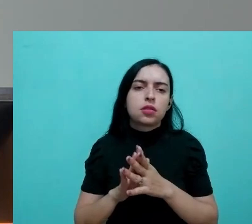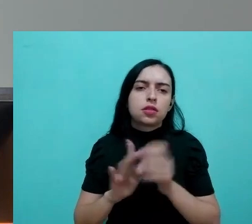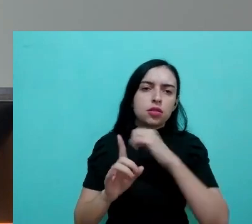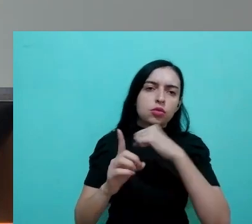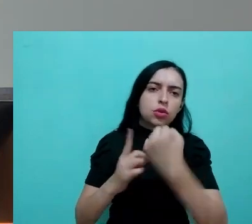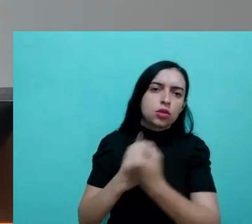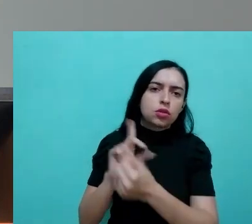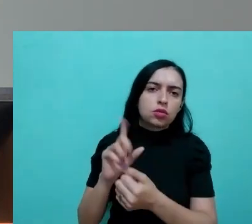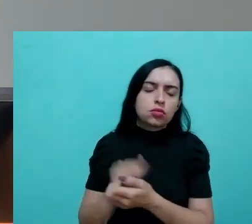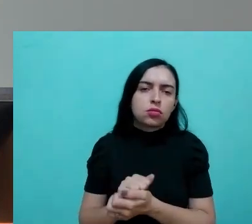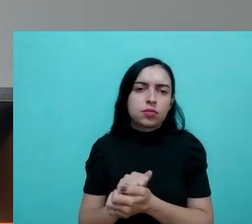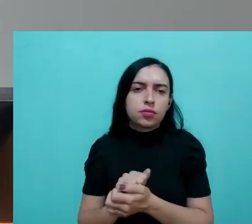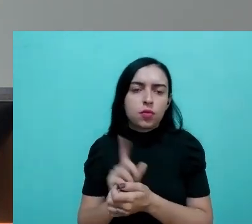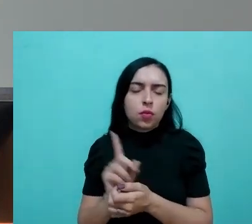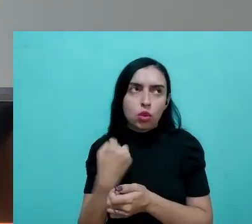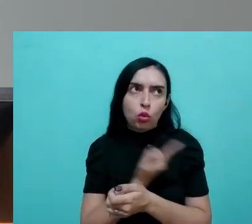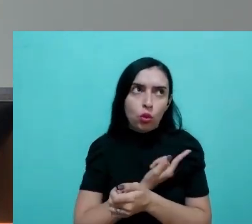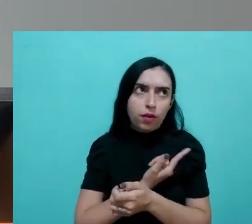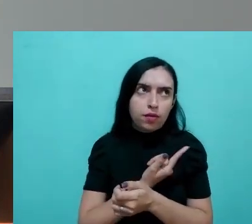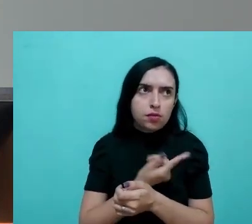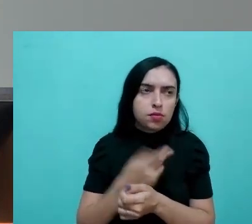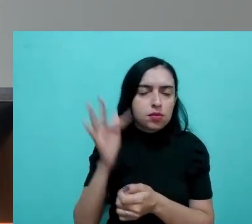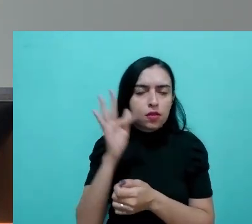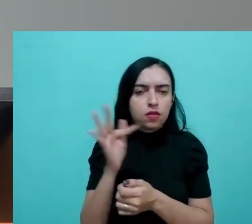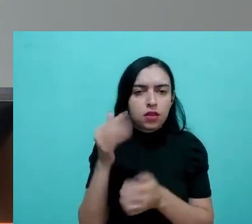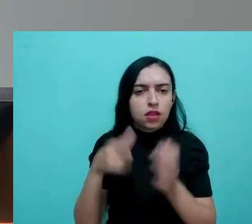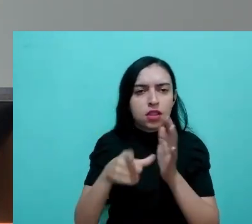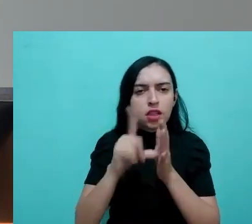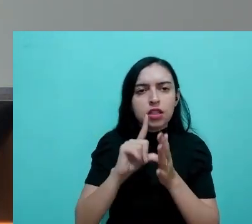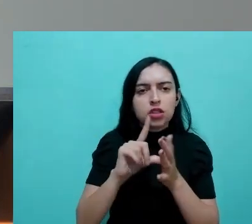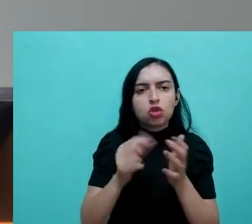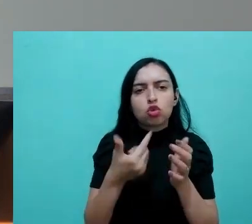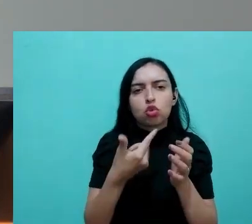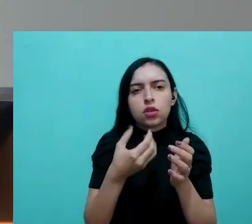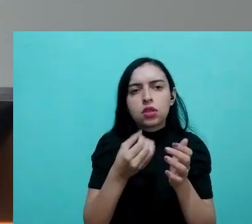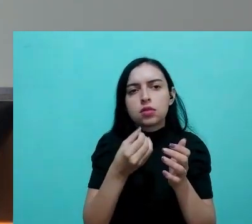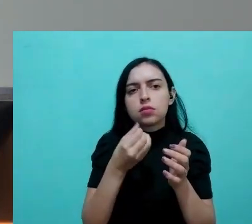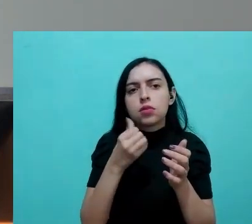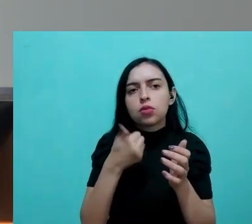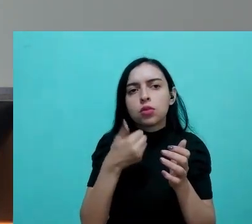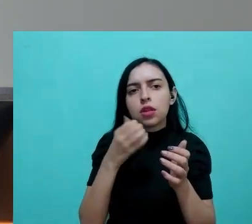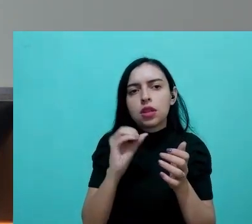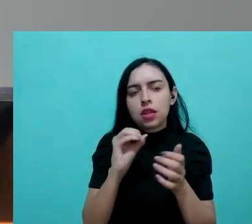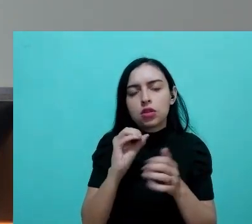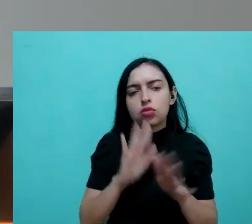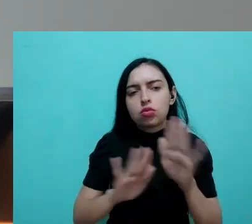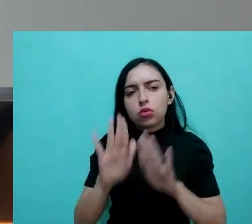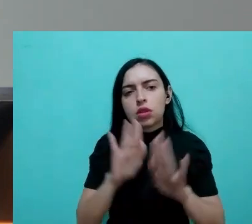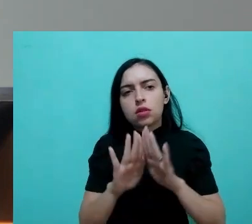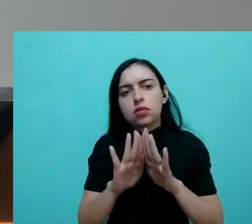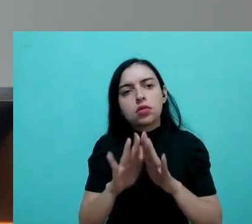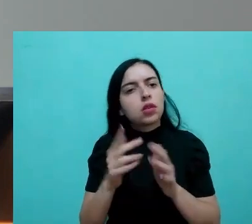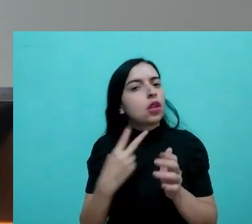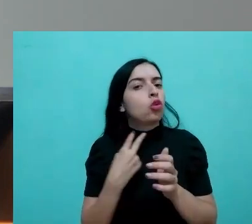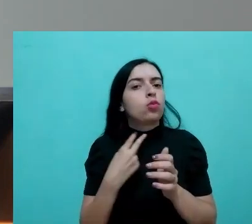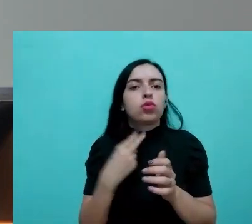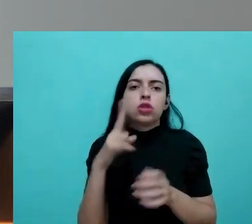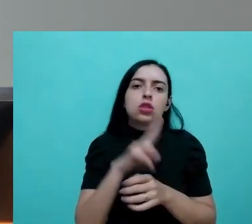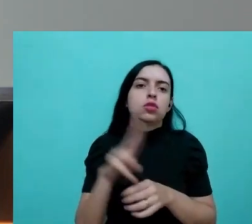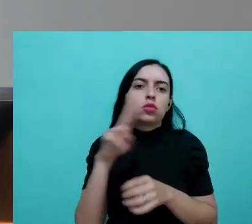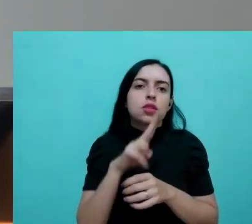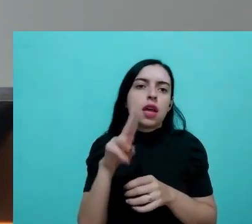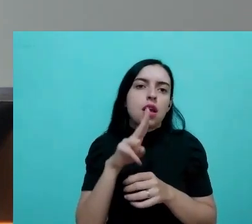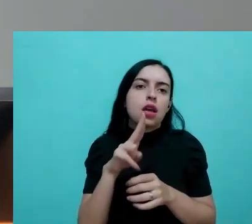caso en Francia. Antes de 2010, los ciudadanos no podían utilizar directamente